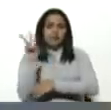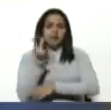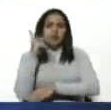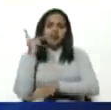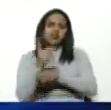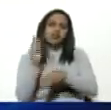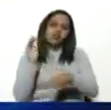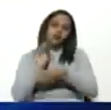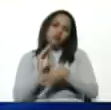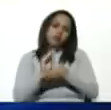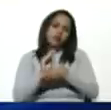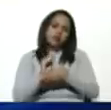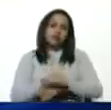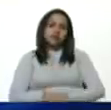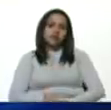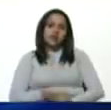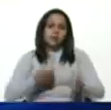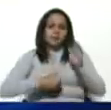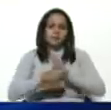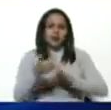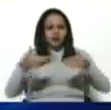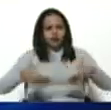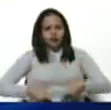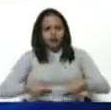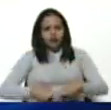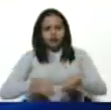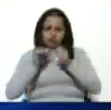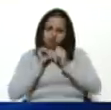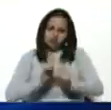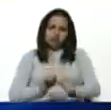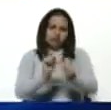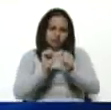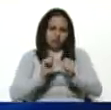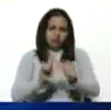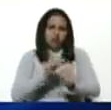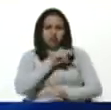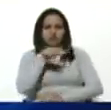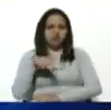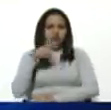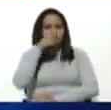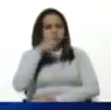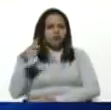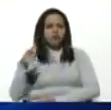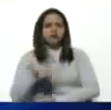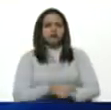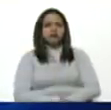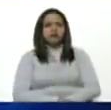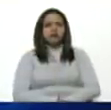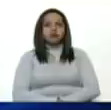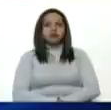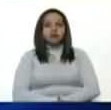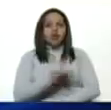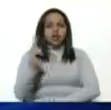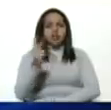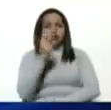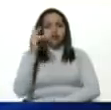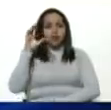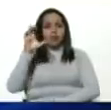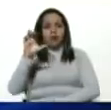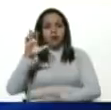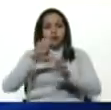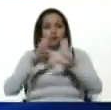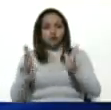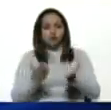cuidarse. Y aquí el esfuerzo máximo ha sido y seguirá siendo de nuestra población. El segundo país en el mundo,